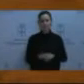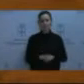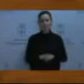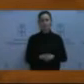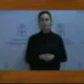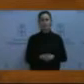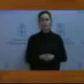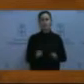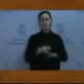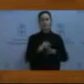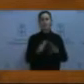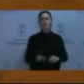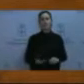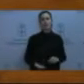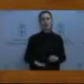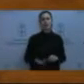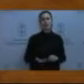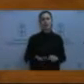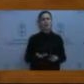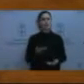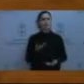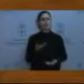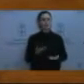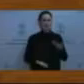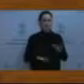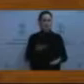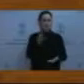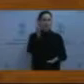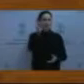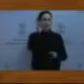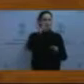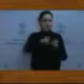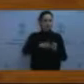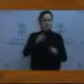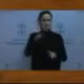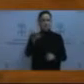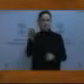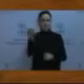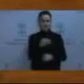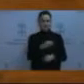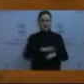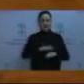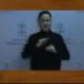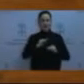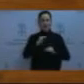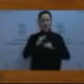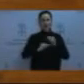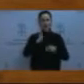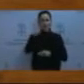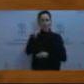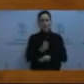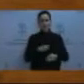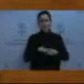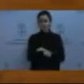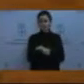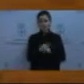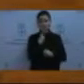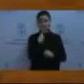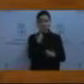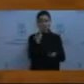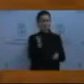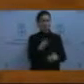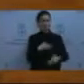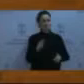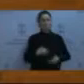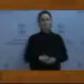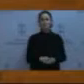valora adecuadamente en la participación de la mujer en los derechos y obligaciones que se derivan de la gestión. En